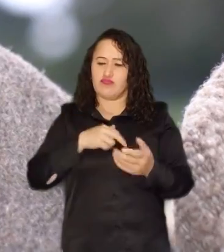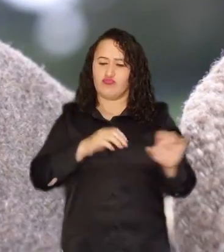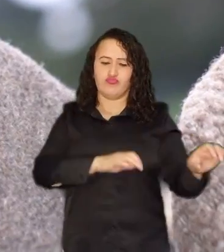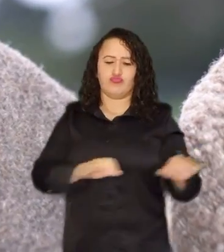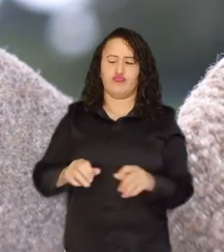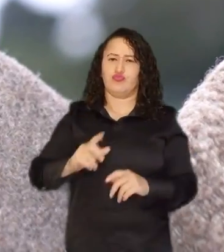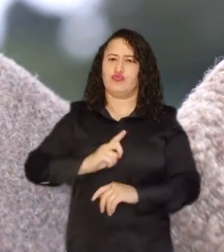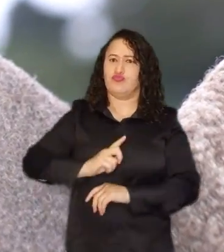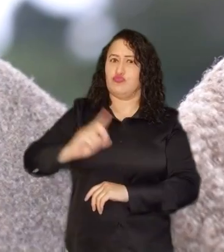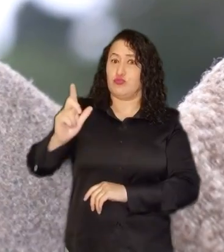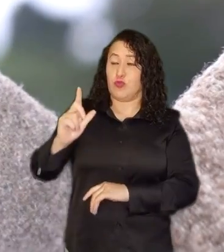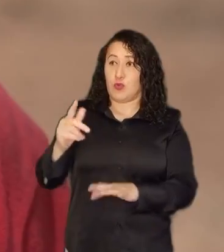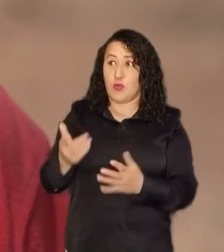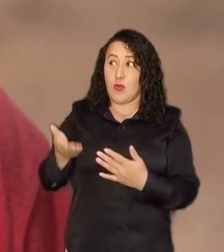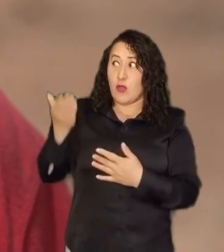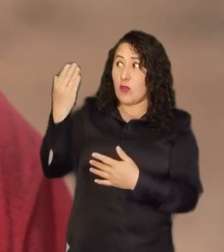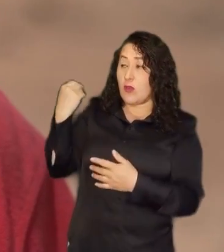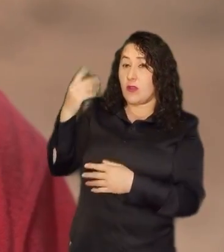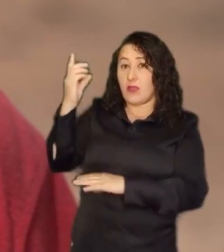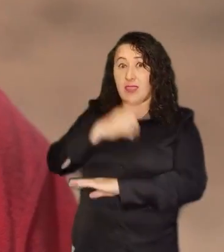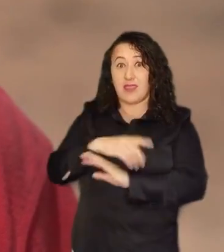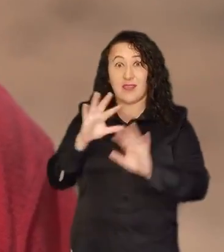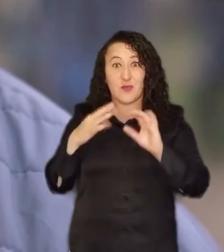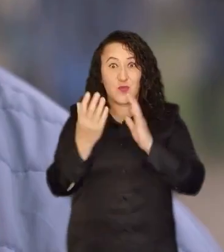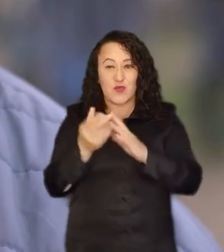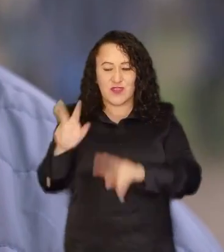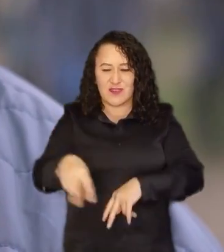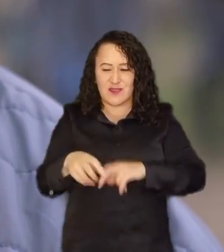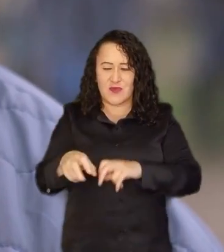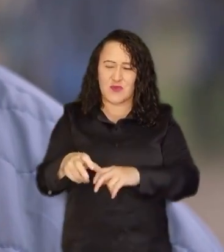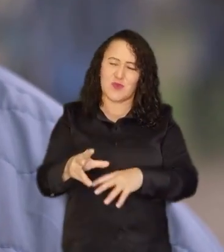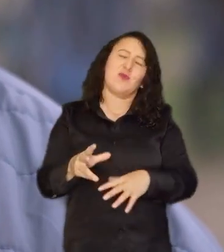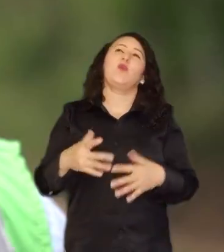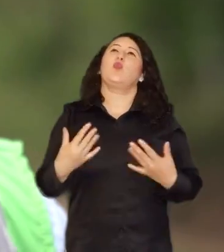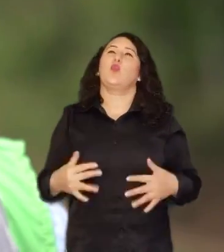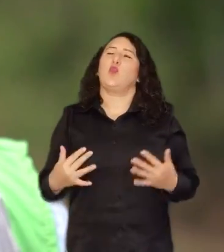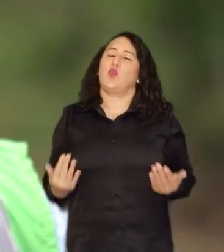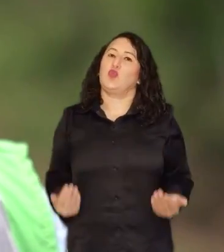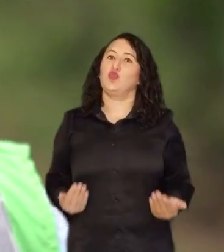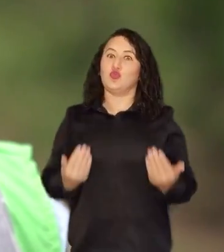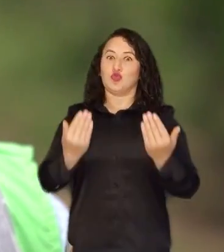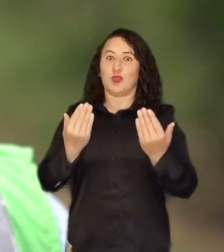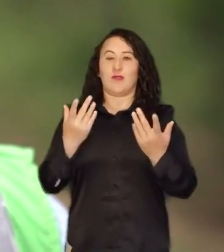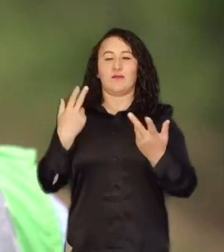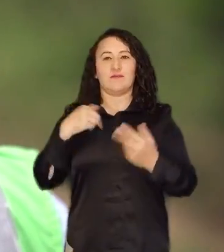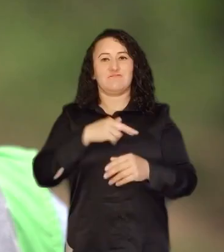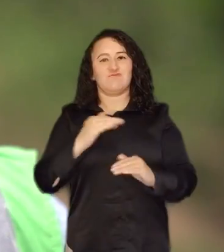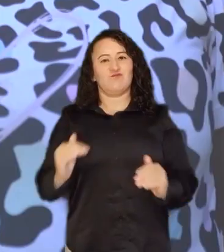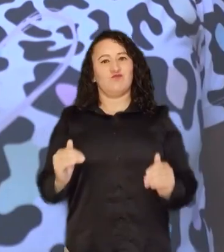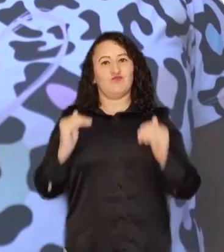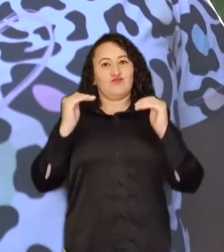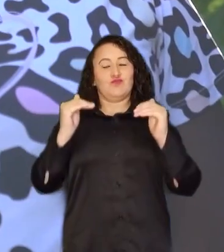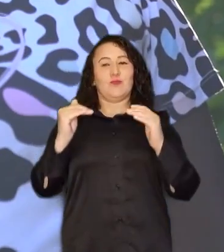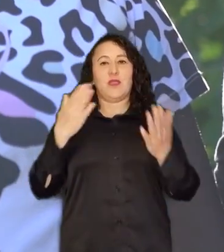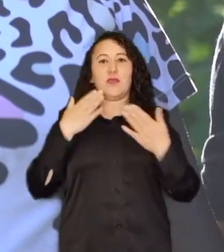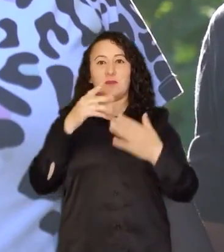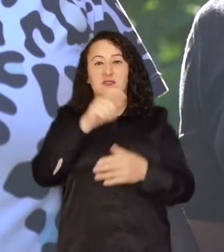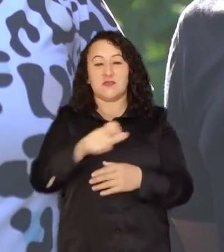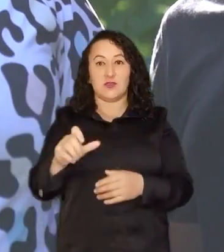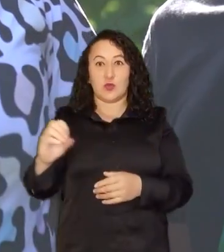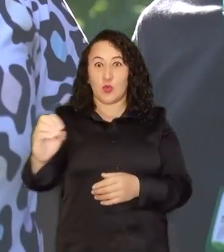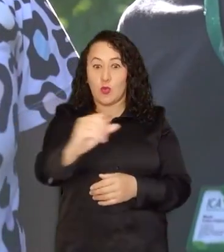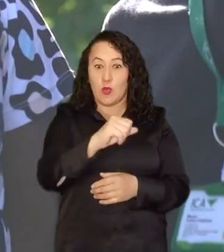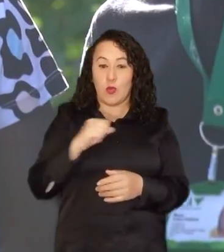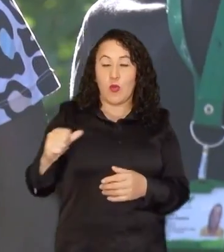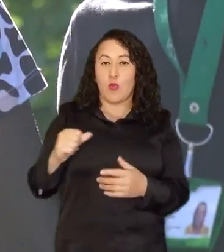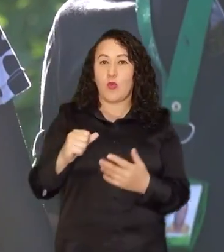que crece a un ritmo vertiginoso. Desde el ICA y el Sistema de Medios Públicos